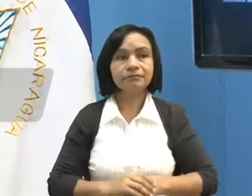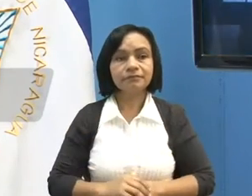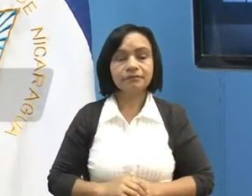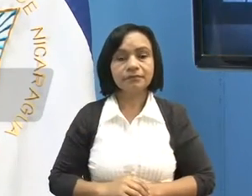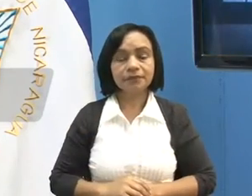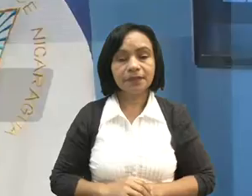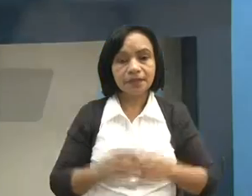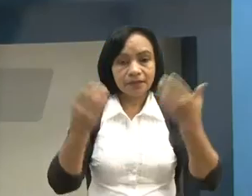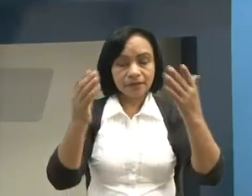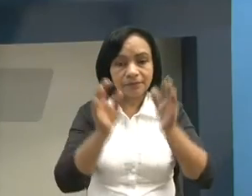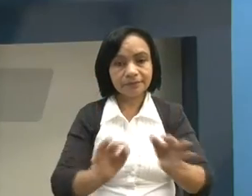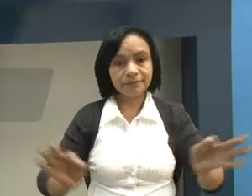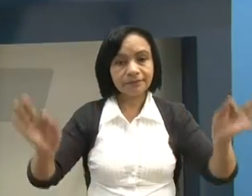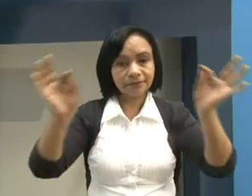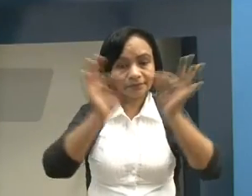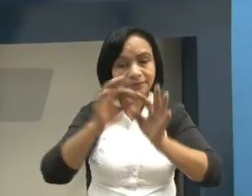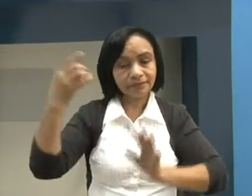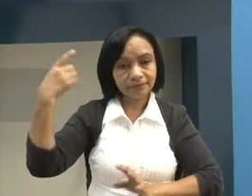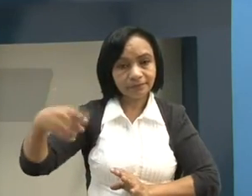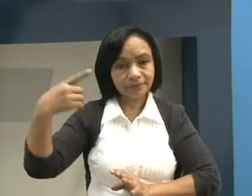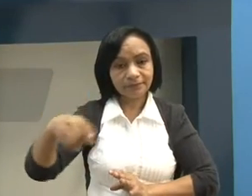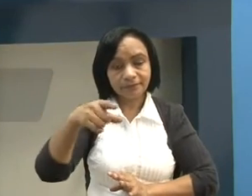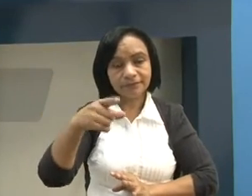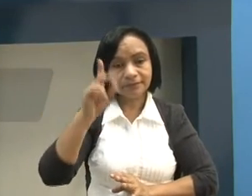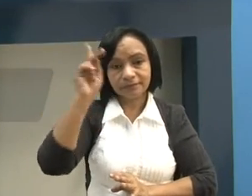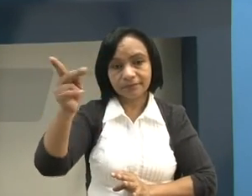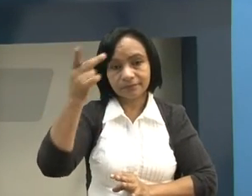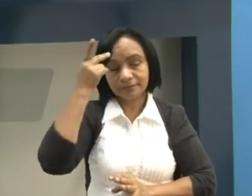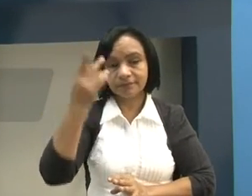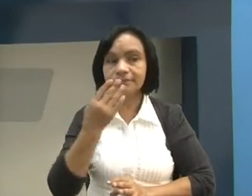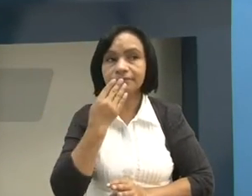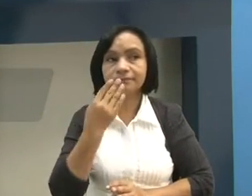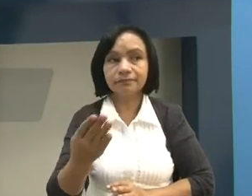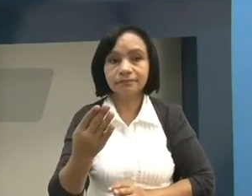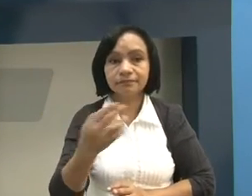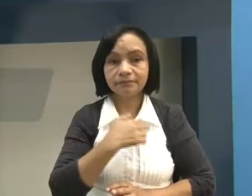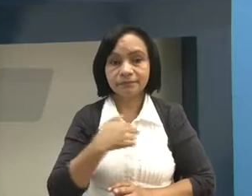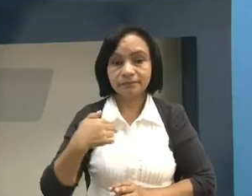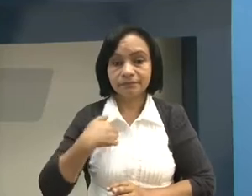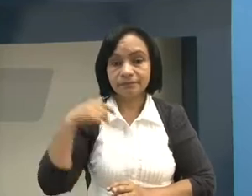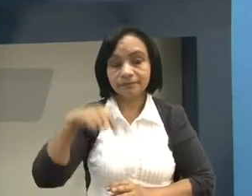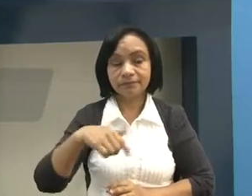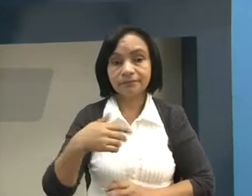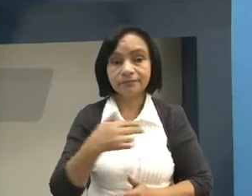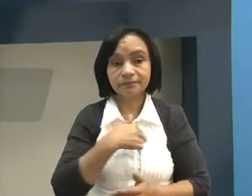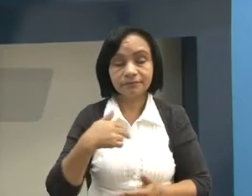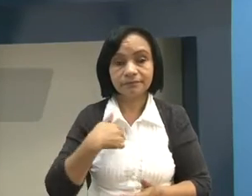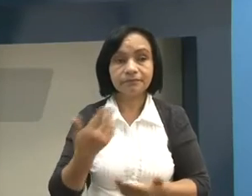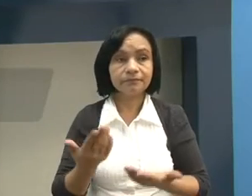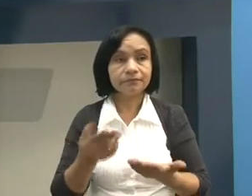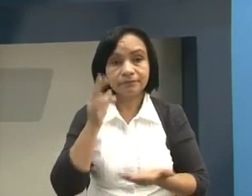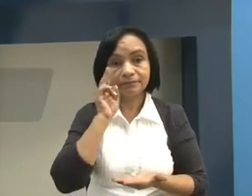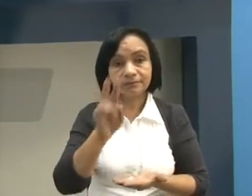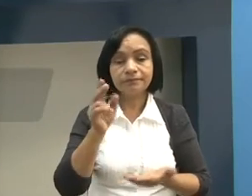elementos importantes es que cuando vos restituís un derecho a una educación pública gratuita con calidad, que es lo que estamos desarrollando actualmente, vos